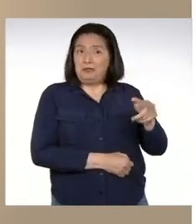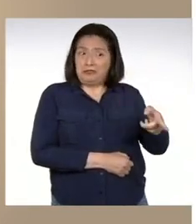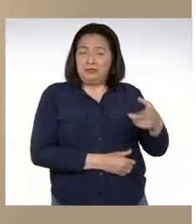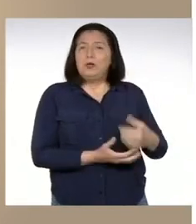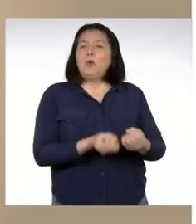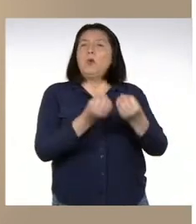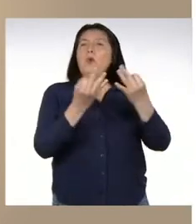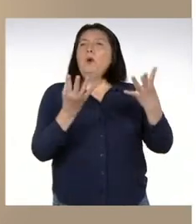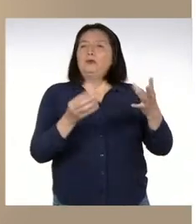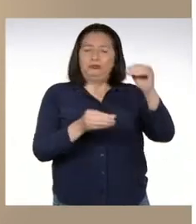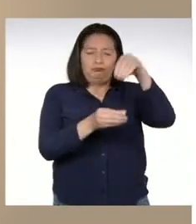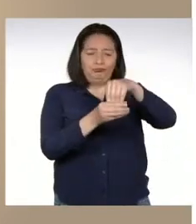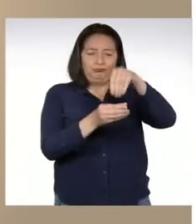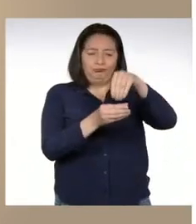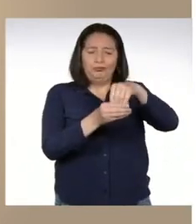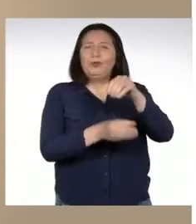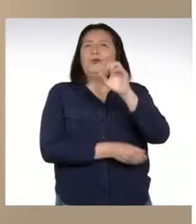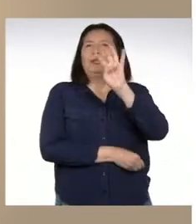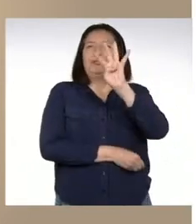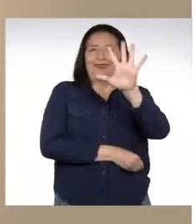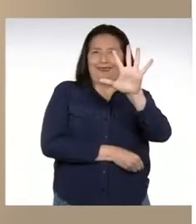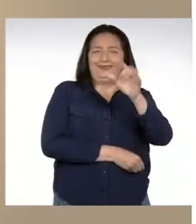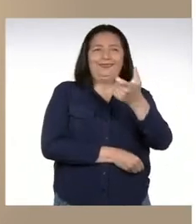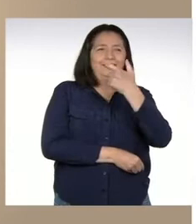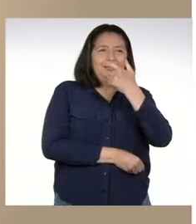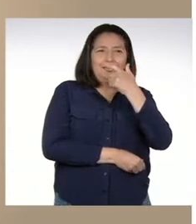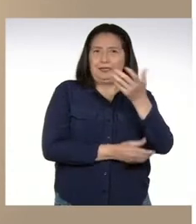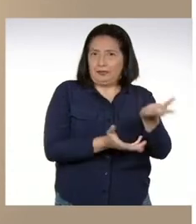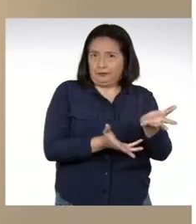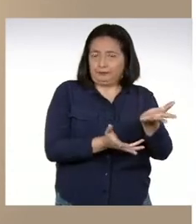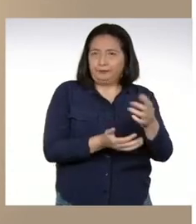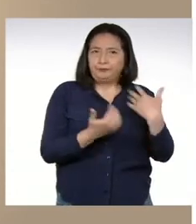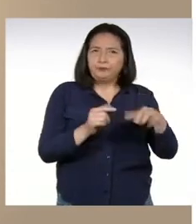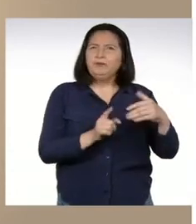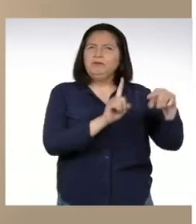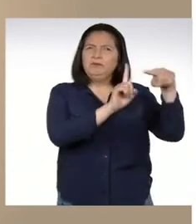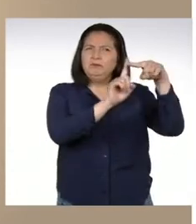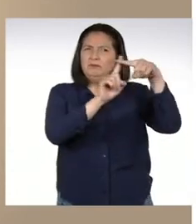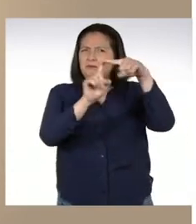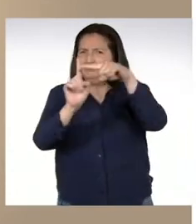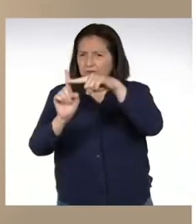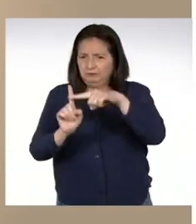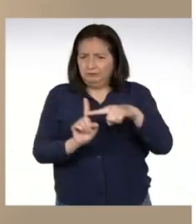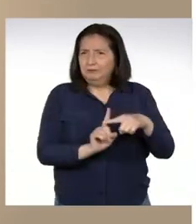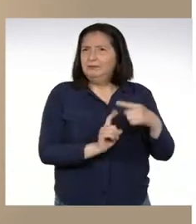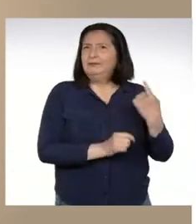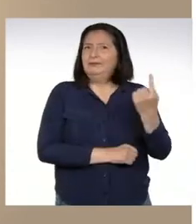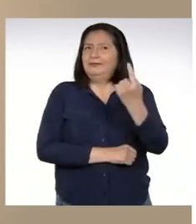de 45 galletas. Para averiguarlo, hemos sumado las galletas de